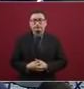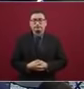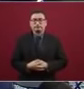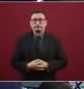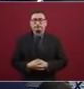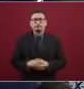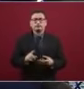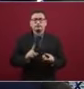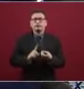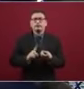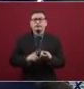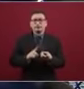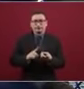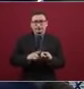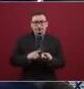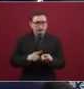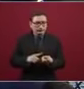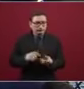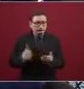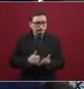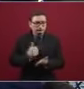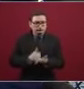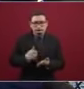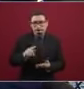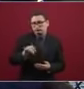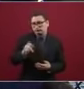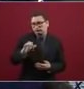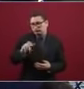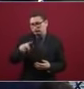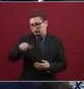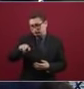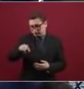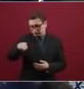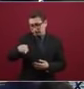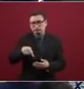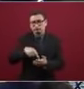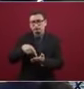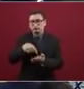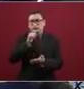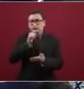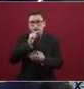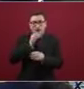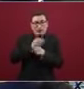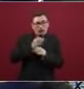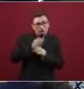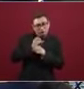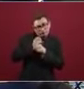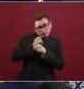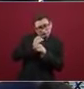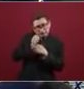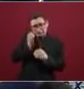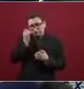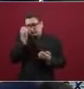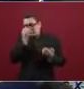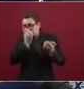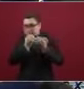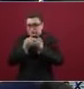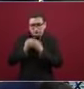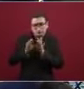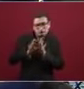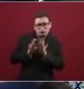es Ciudad Juárez. Estamos estudiando el tema y buscándole